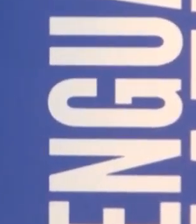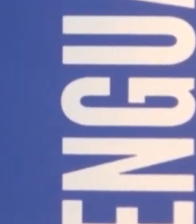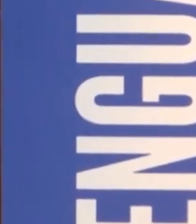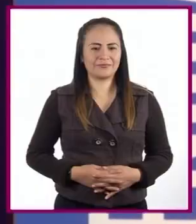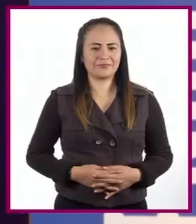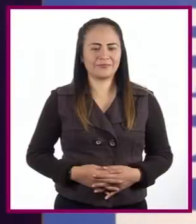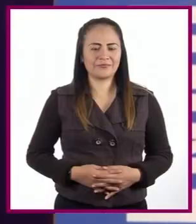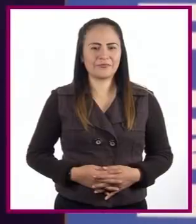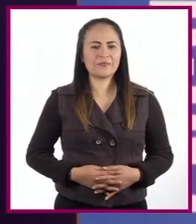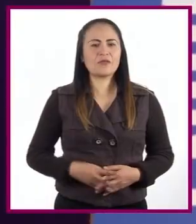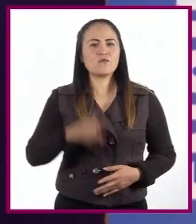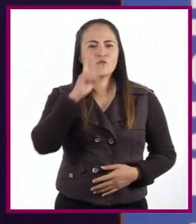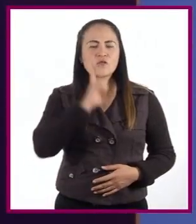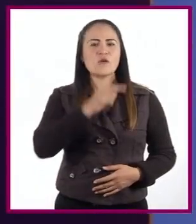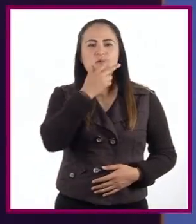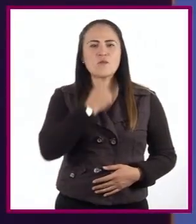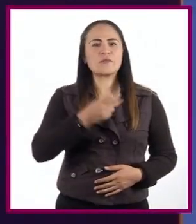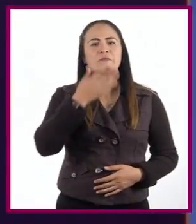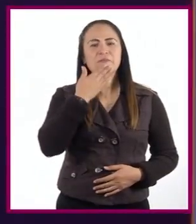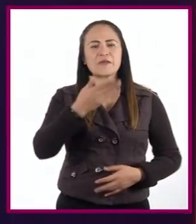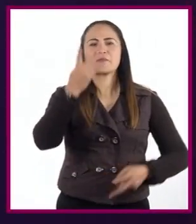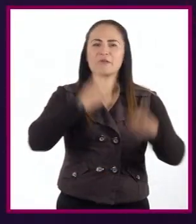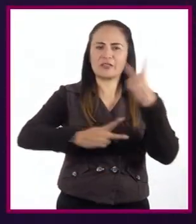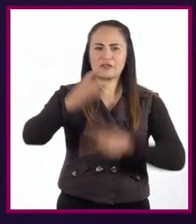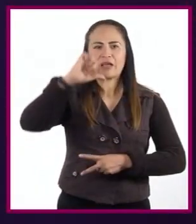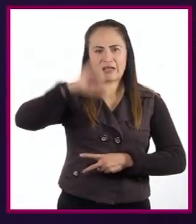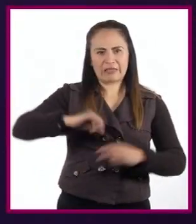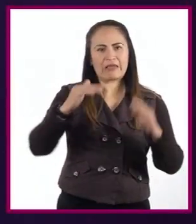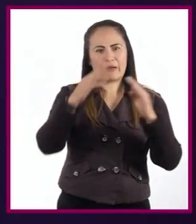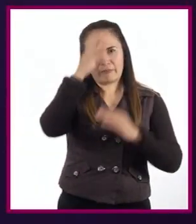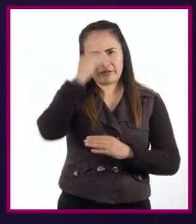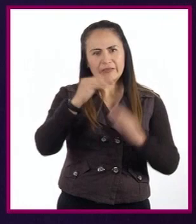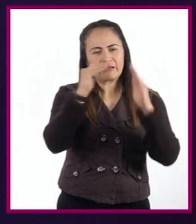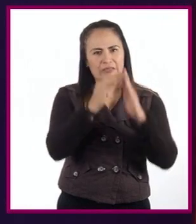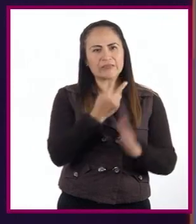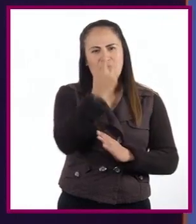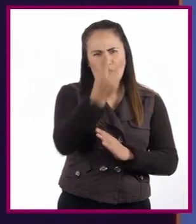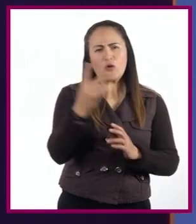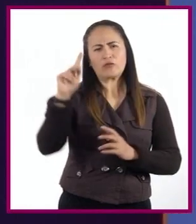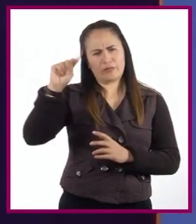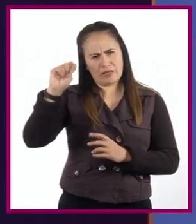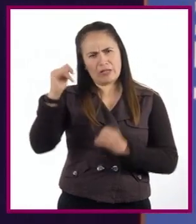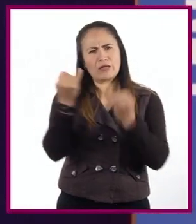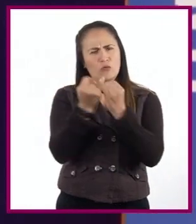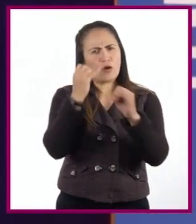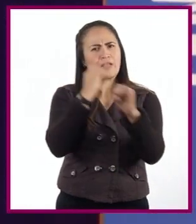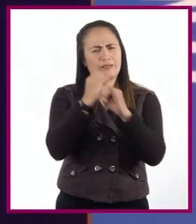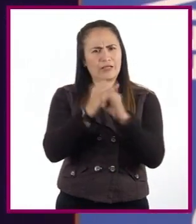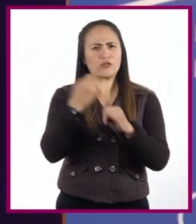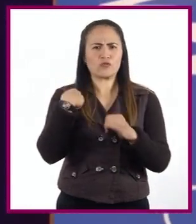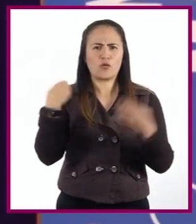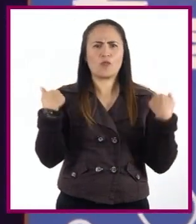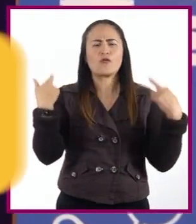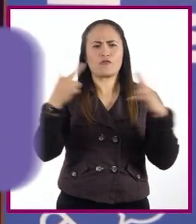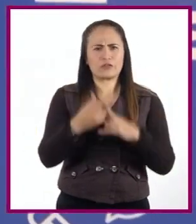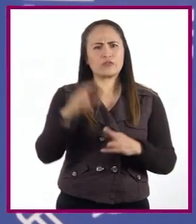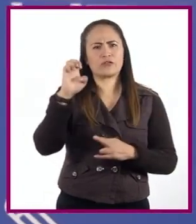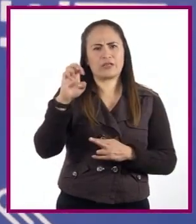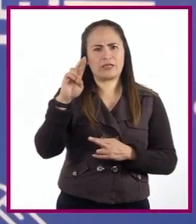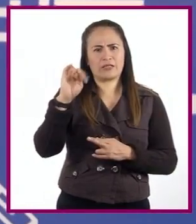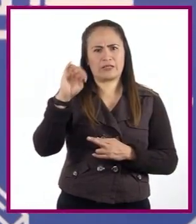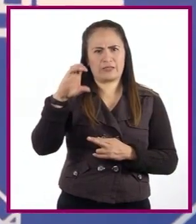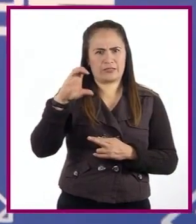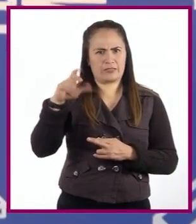Sean bienvenidas y bienvenidos a la programación de Aprende en Casa 2 por televisión y en línea. Los saluda su profesor Eric Ruiz